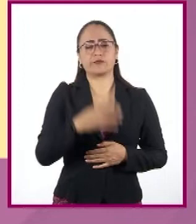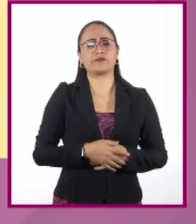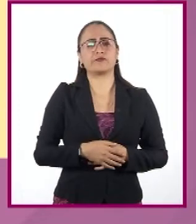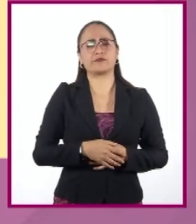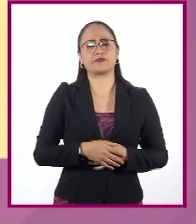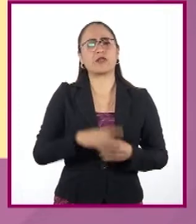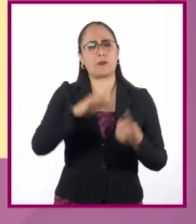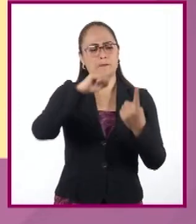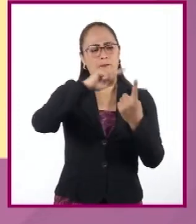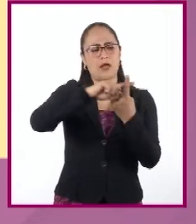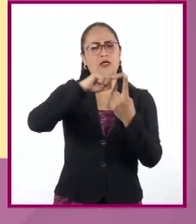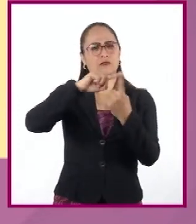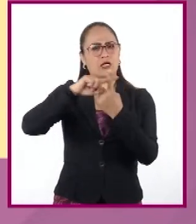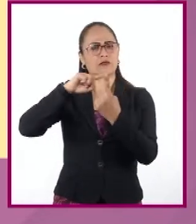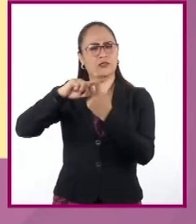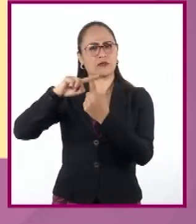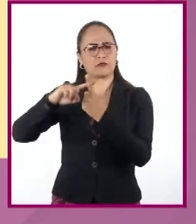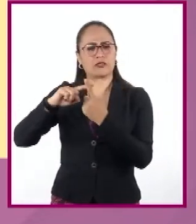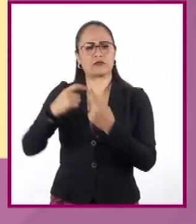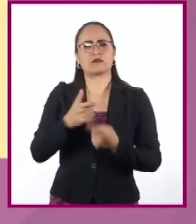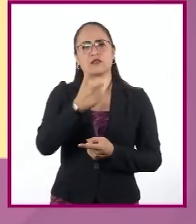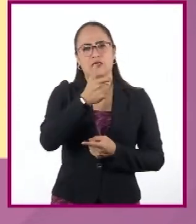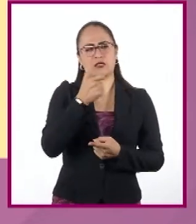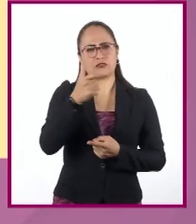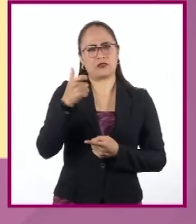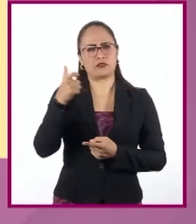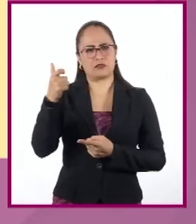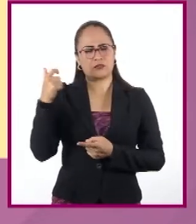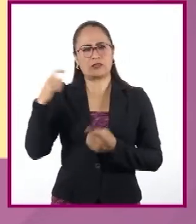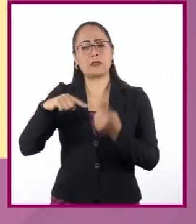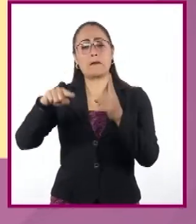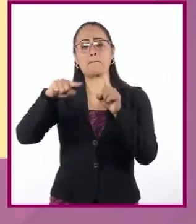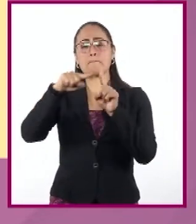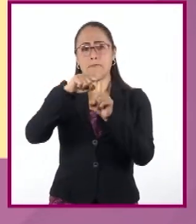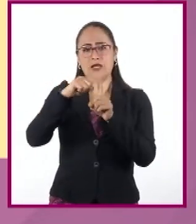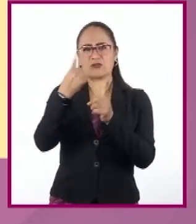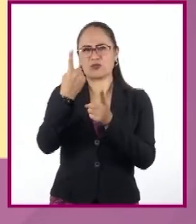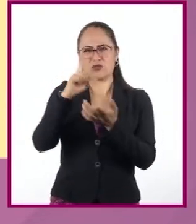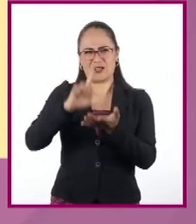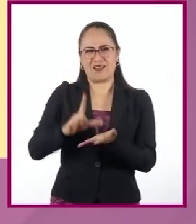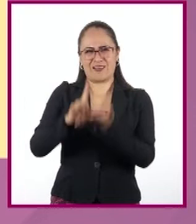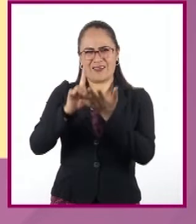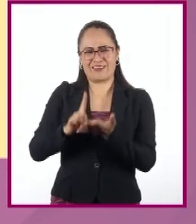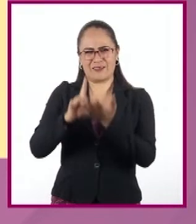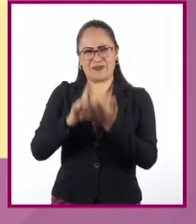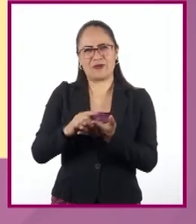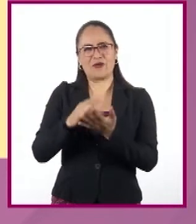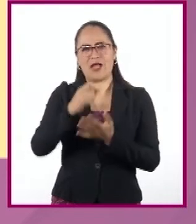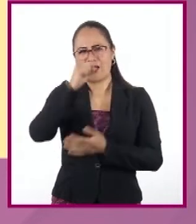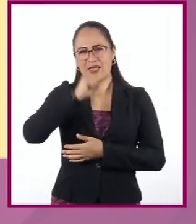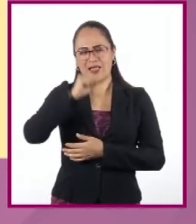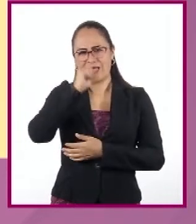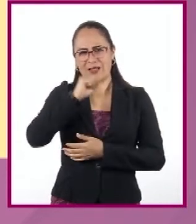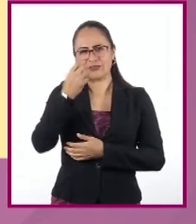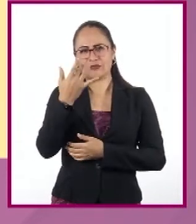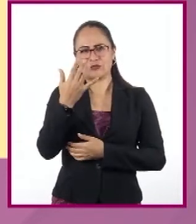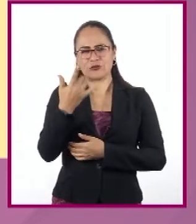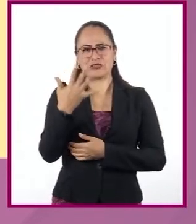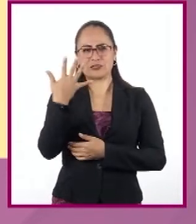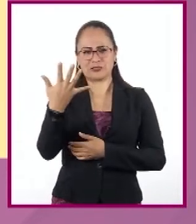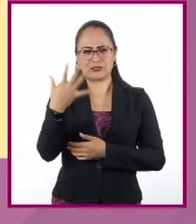4 veces X, más el valor del helado que es de 55 pesos. Todo eso es igual a 103